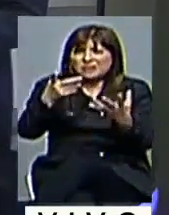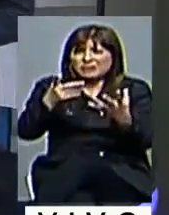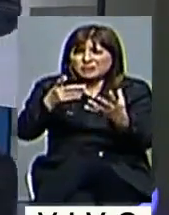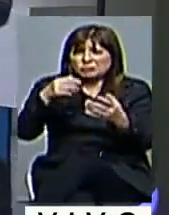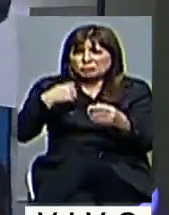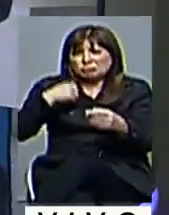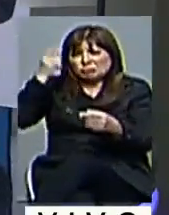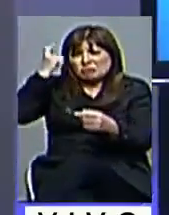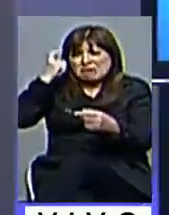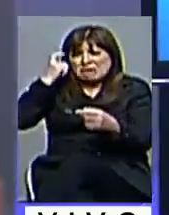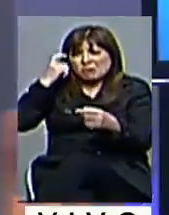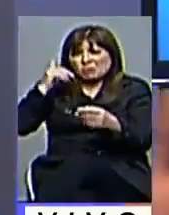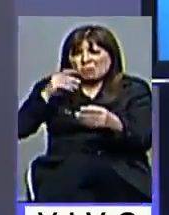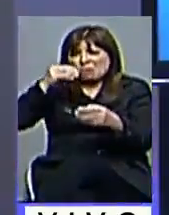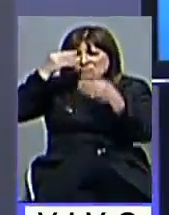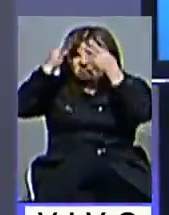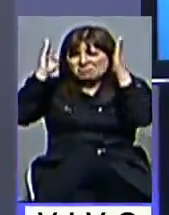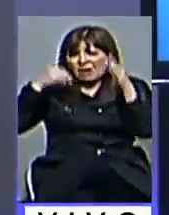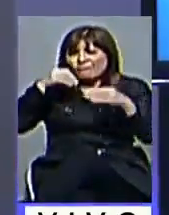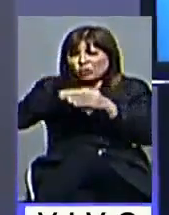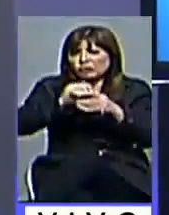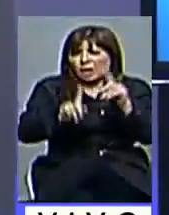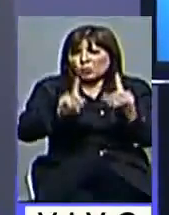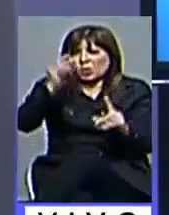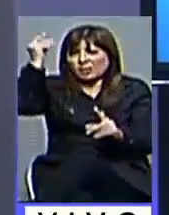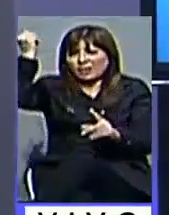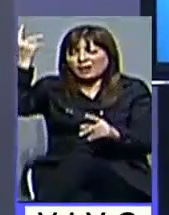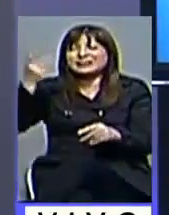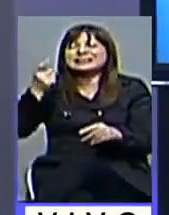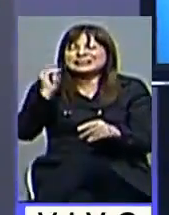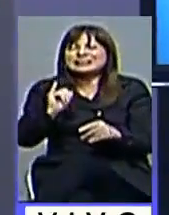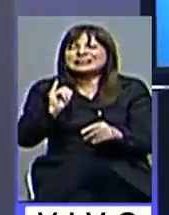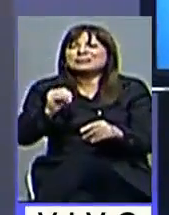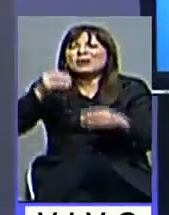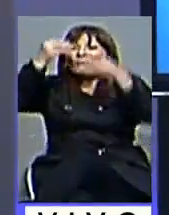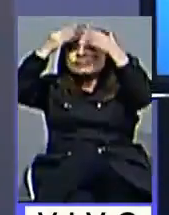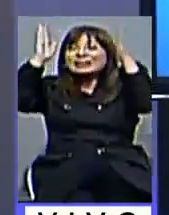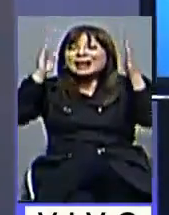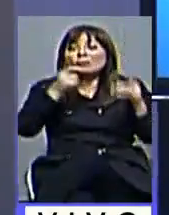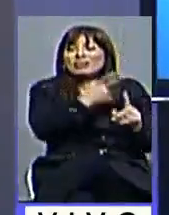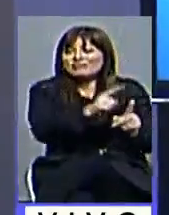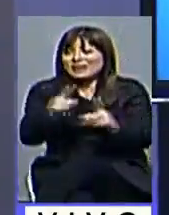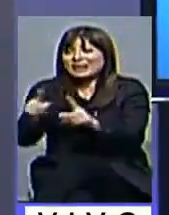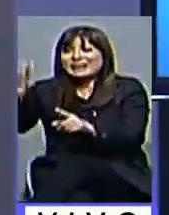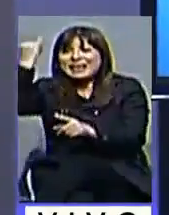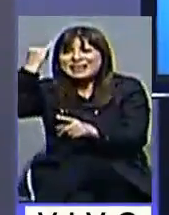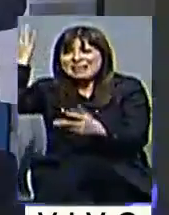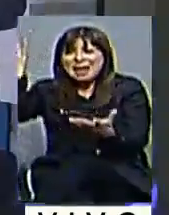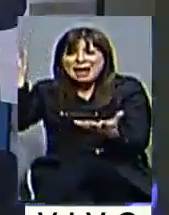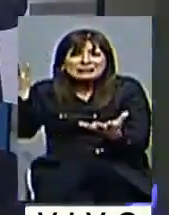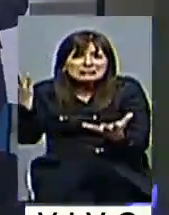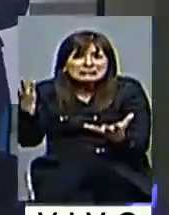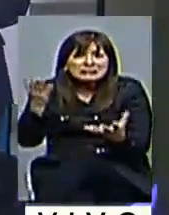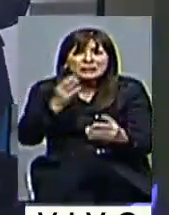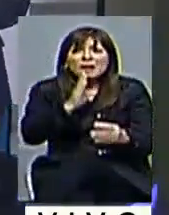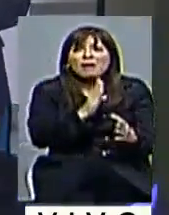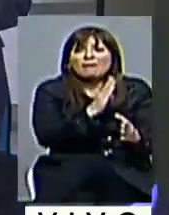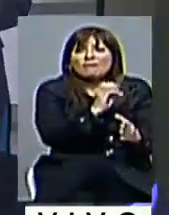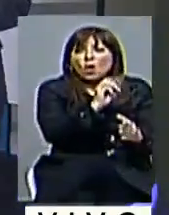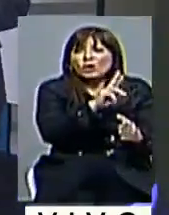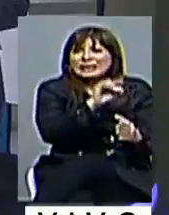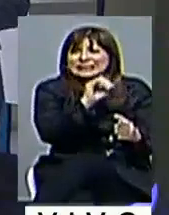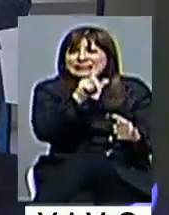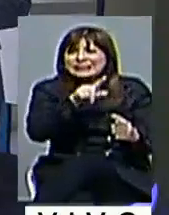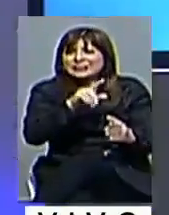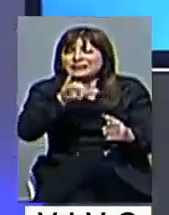va a votar. Pero el Frente Amplio hay un espectro gigantesco, muy distinto de ideas. O sea, dentro del Frente Amplio ya Boric y Jackson pasan a ser de derecha. O sea,